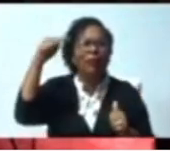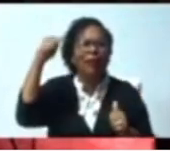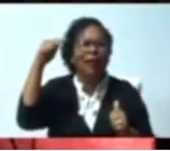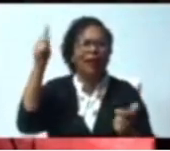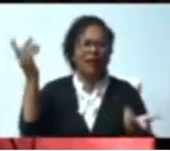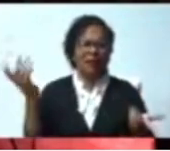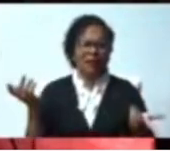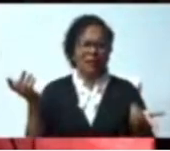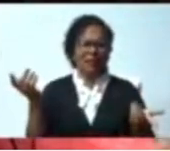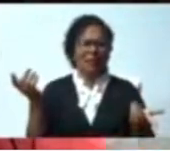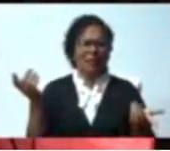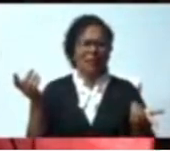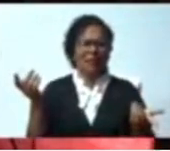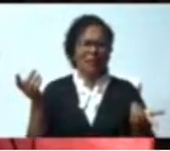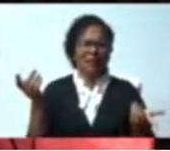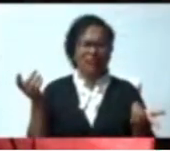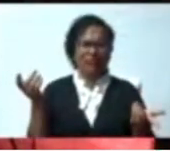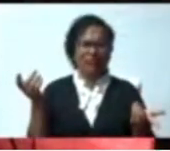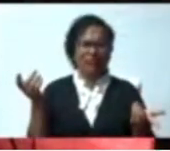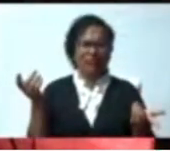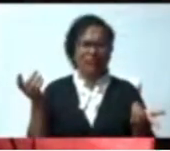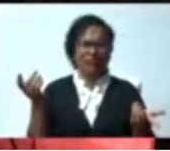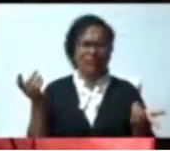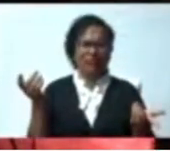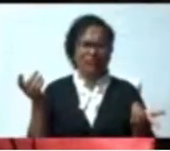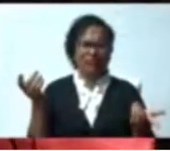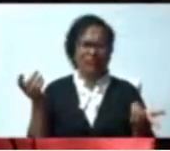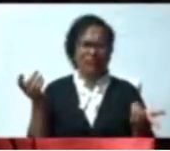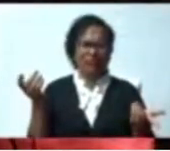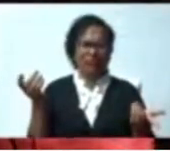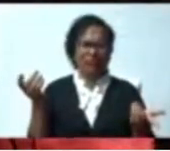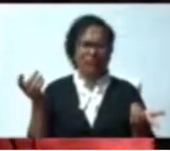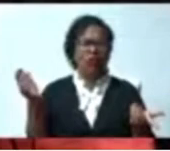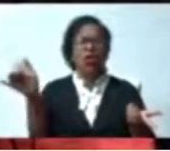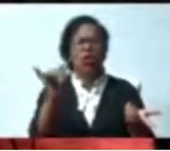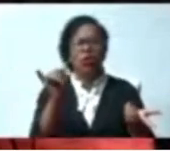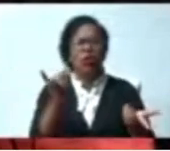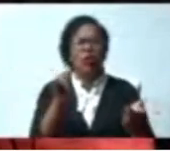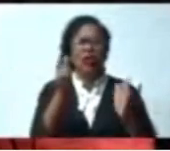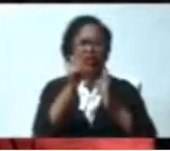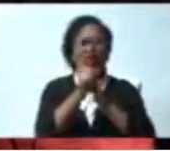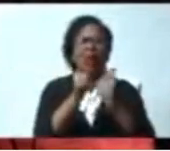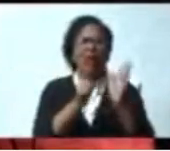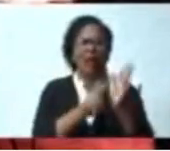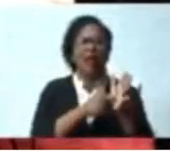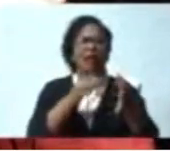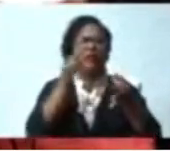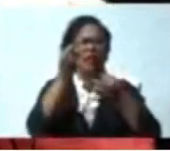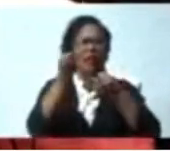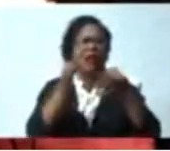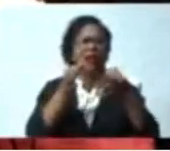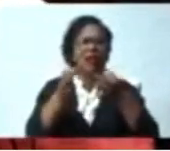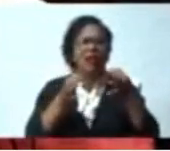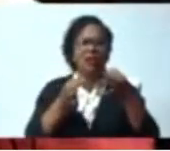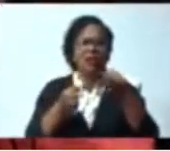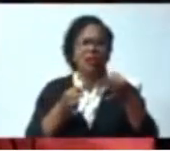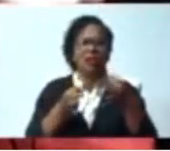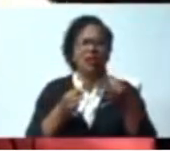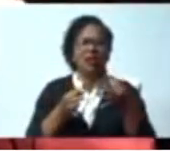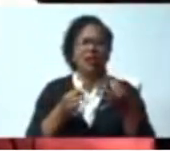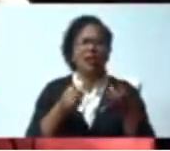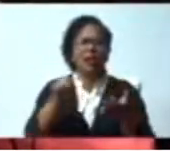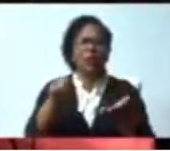Como también, ¿qué puede buscar, según dice la misma ley, qué puede buscar un abogado, un contador,